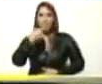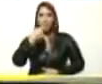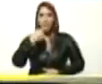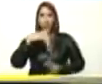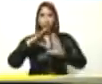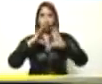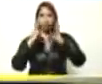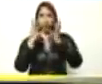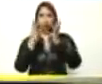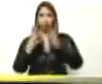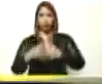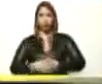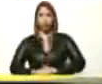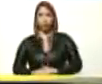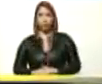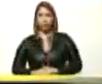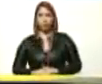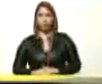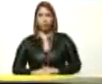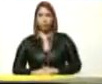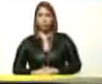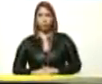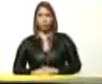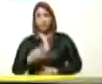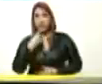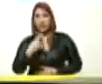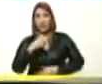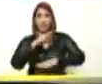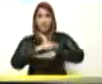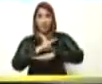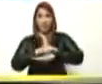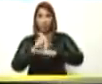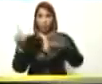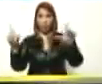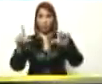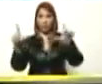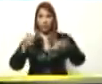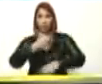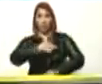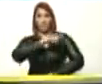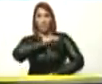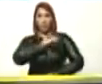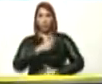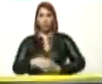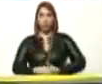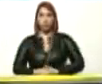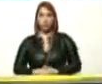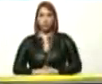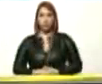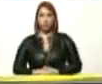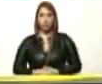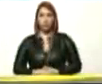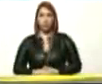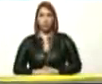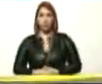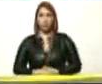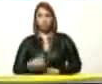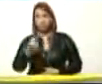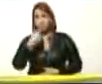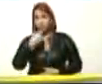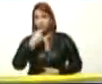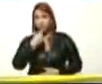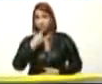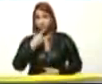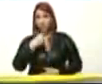mundo. Decía este médico en la televisión española que estos tratamientos